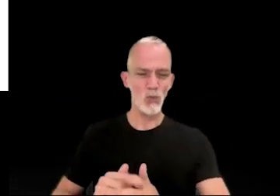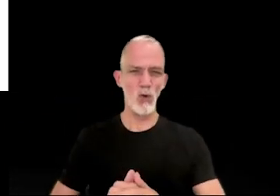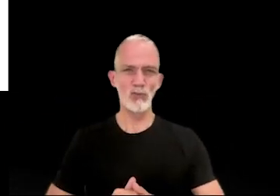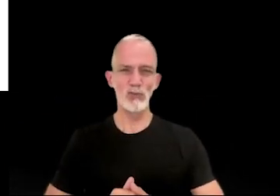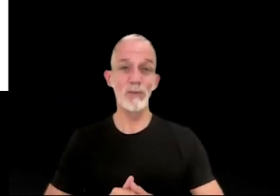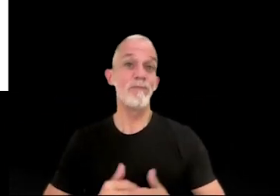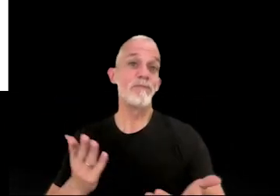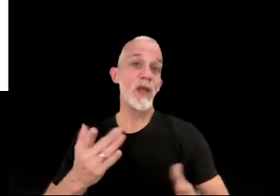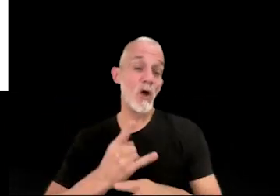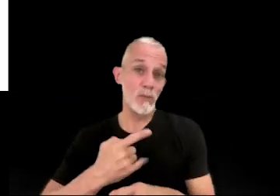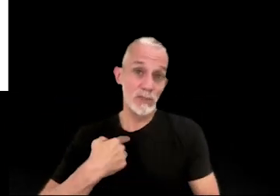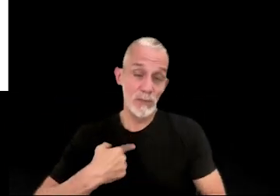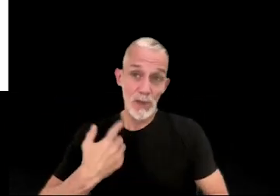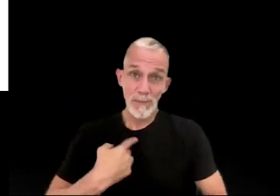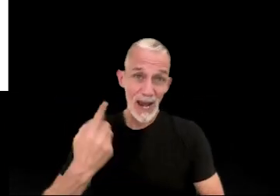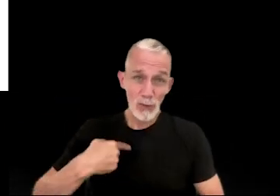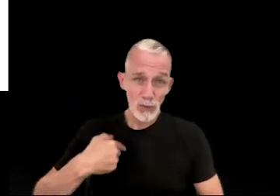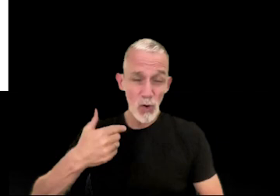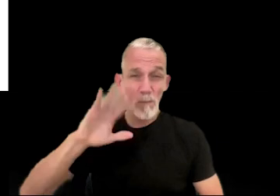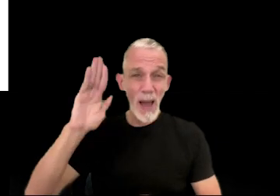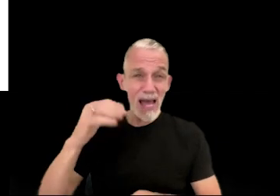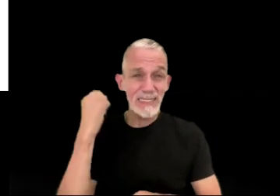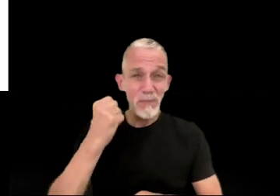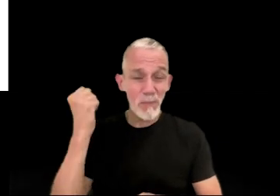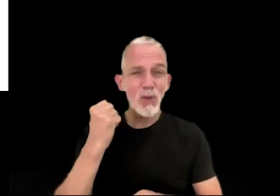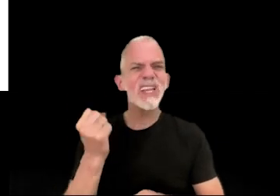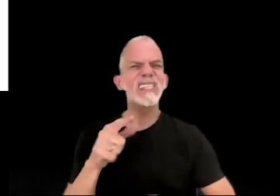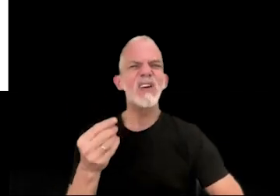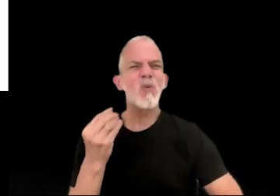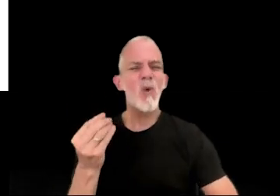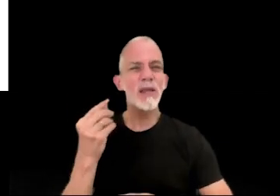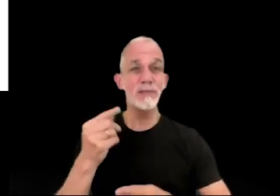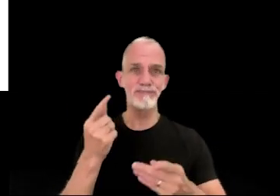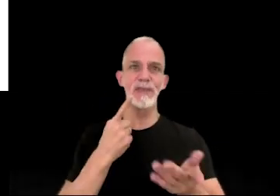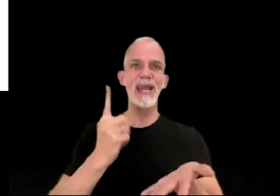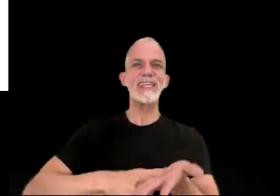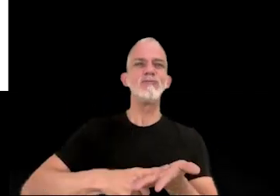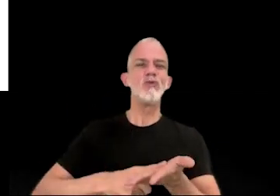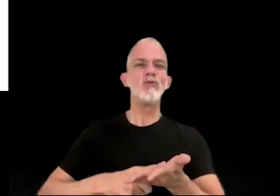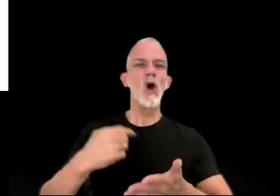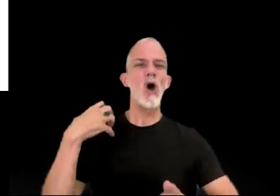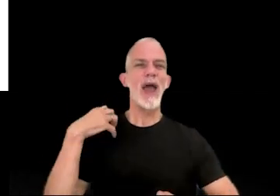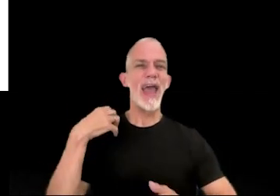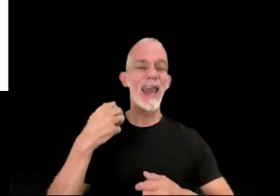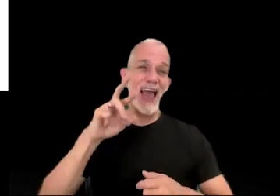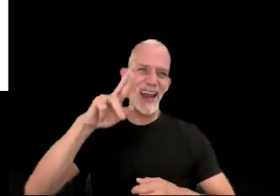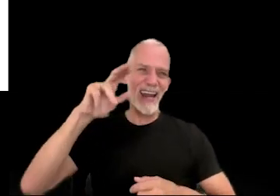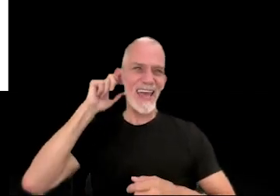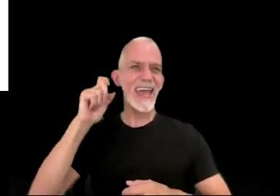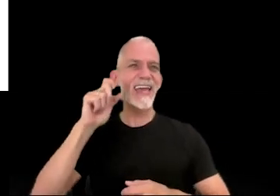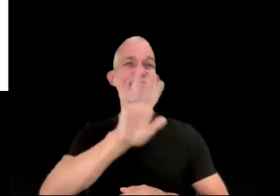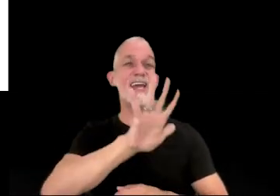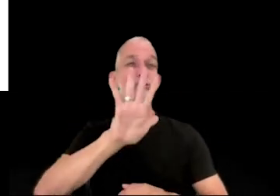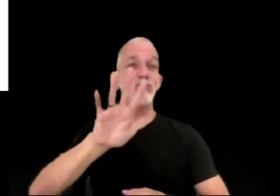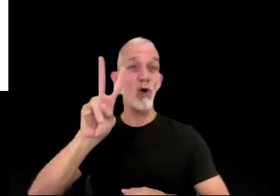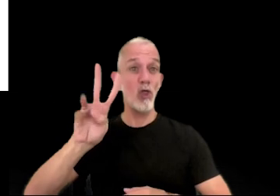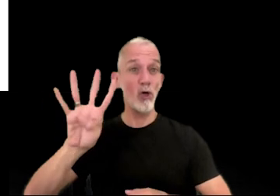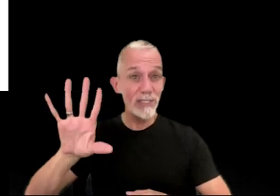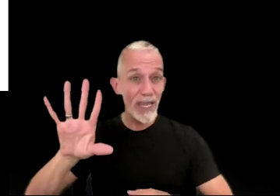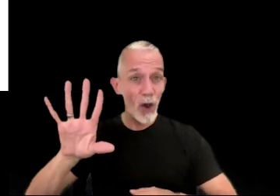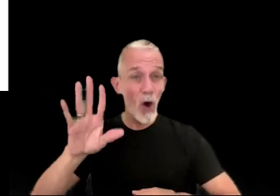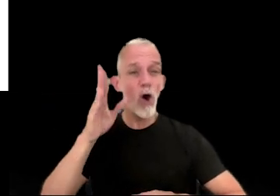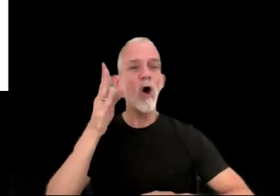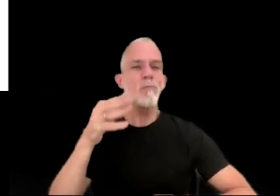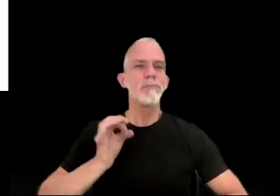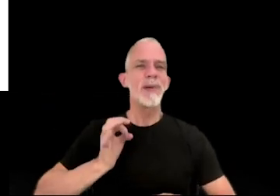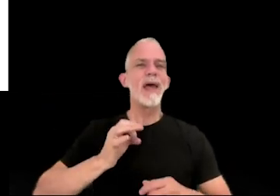siempre, para nosotros lo más jugoso viene a darse con lo que es la Resolución General 5525, que fue publicada el lunes